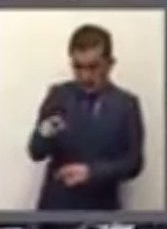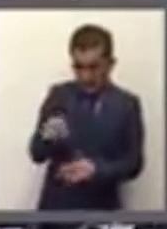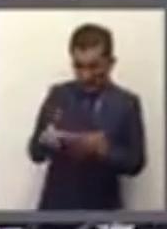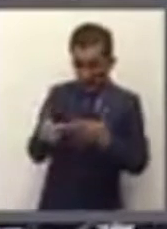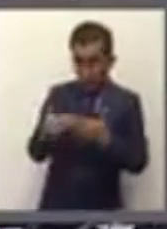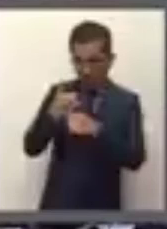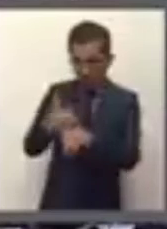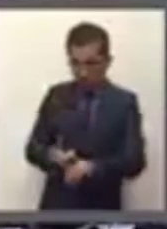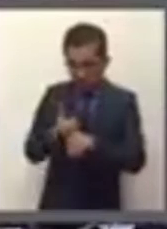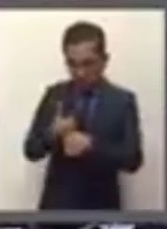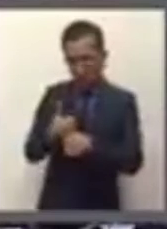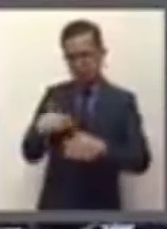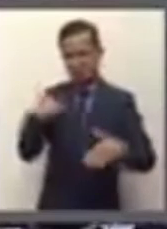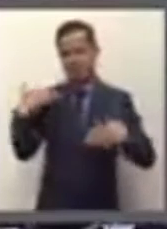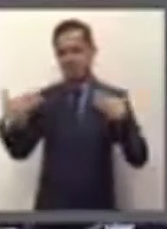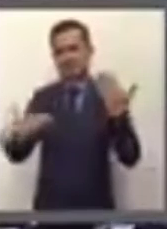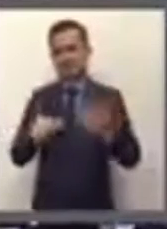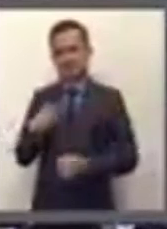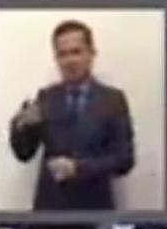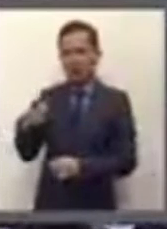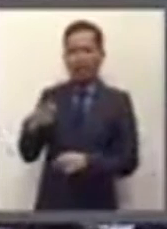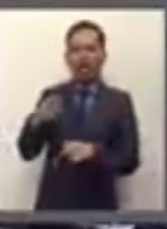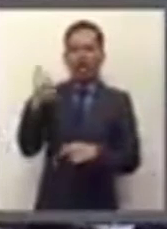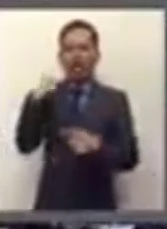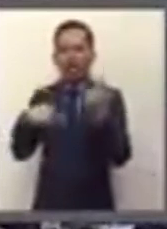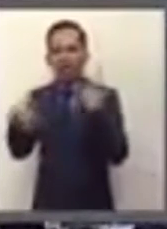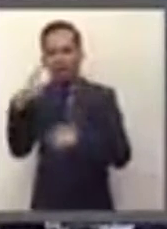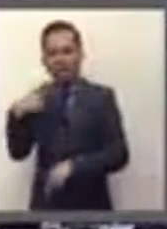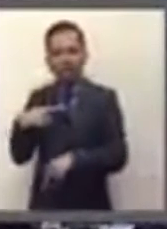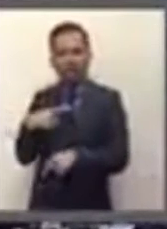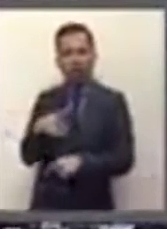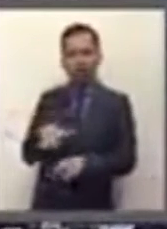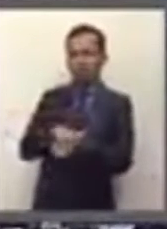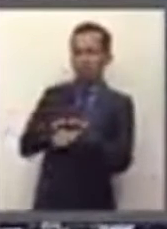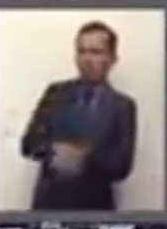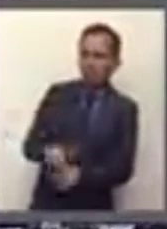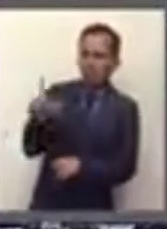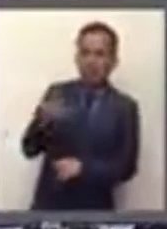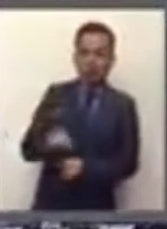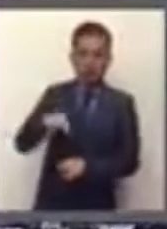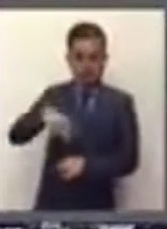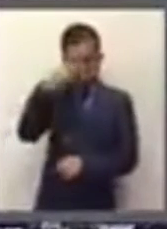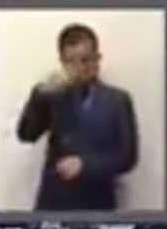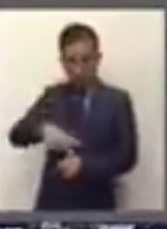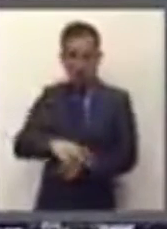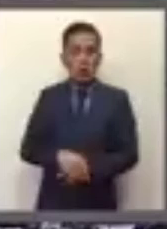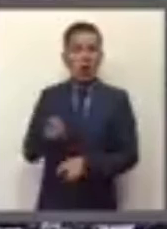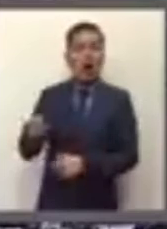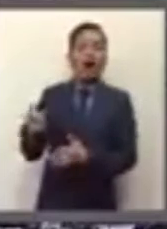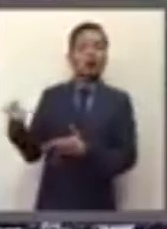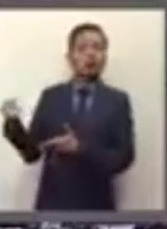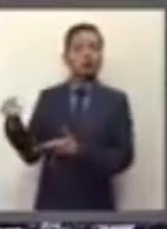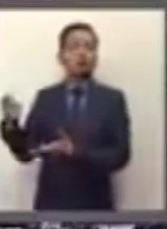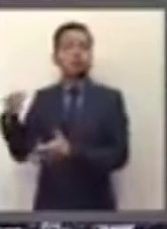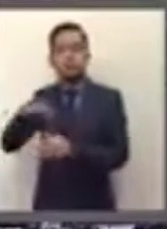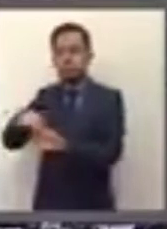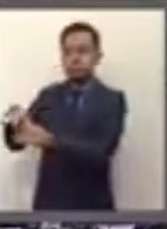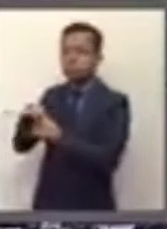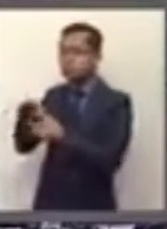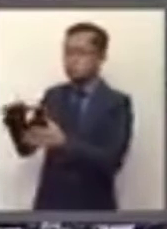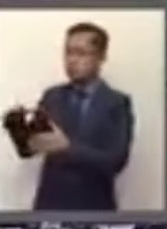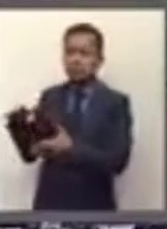y te humilles ante este gran amor del pueblo de México que le dio 30 millones de votos a López Obrador.